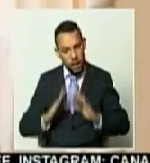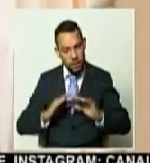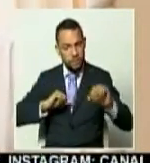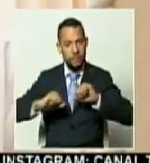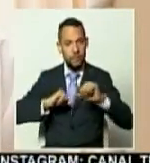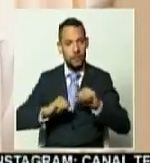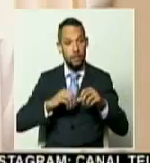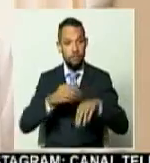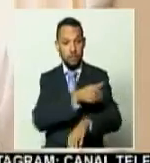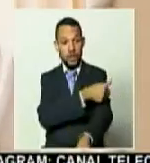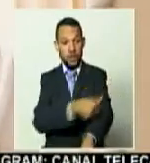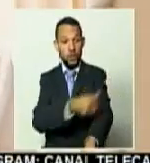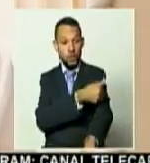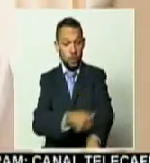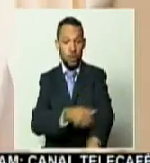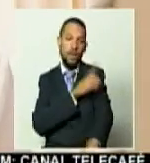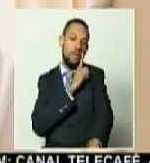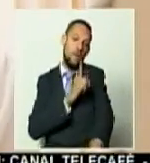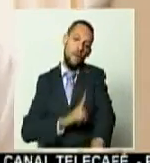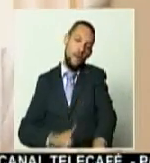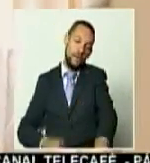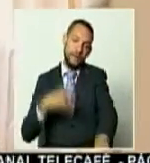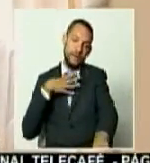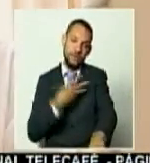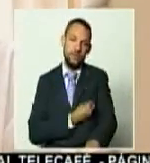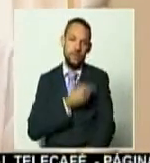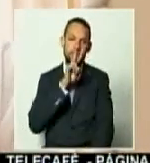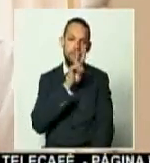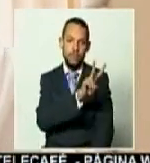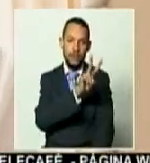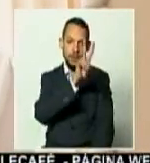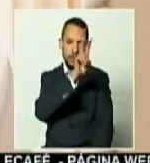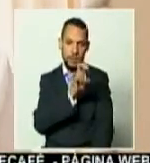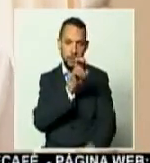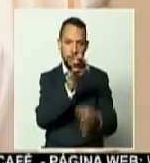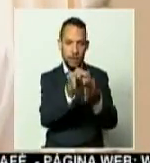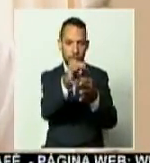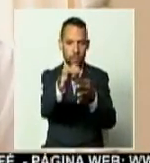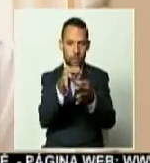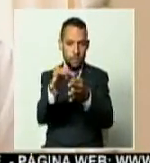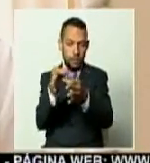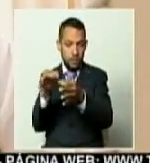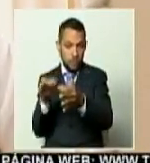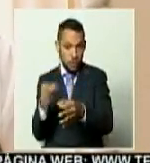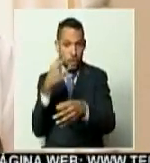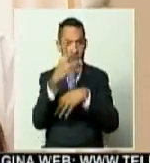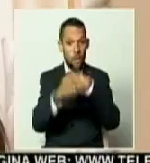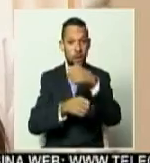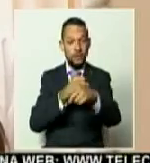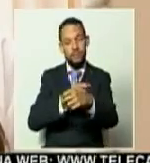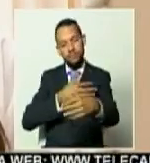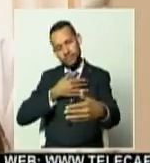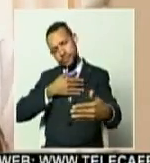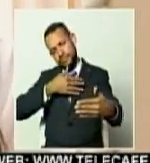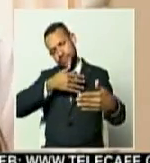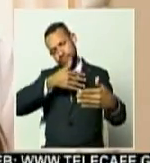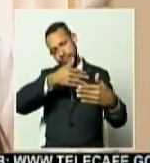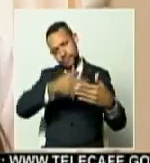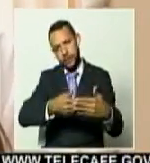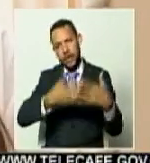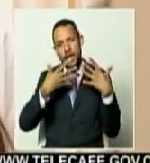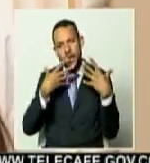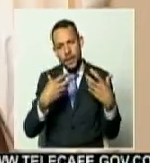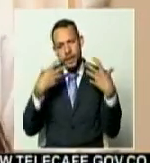es mucho, nosotros tenemos que cumplirle a los 27 municipios en este cuatrenio, lo que nosotros buscamos es